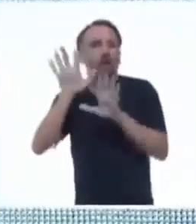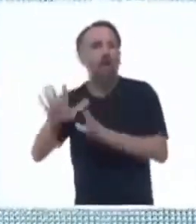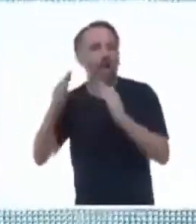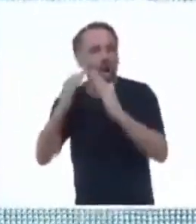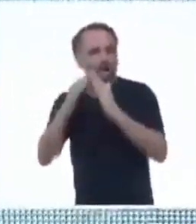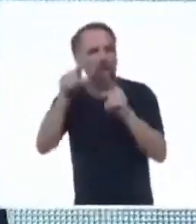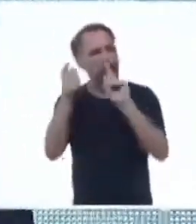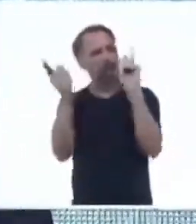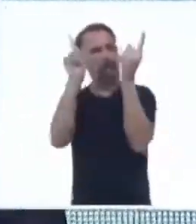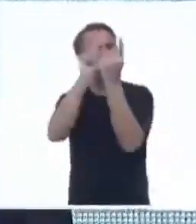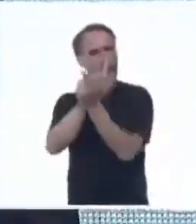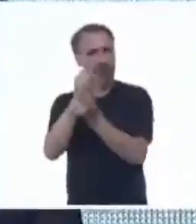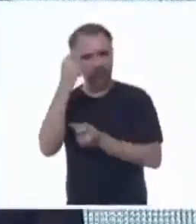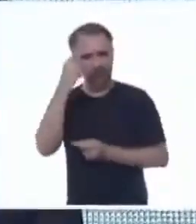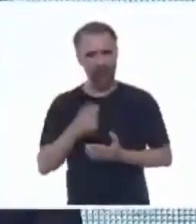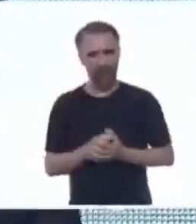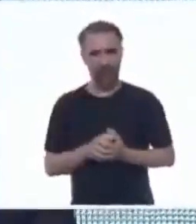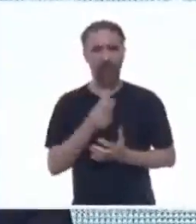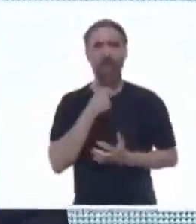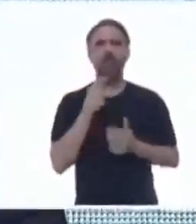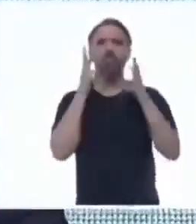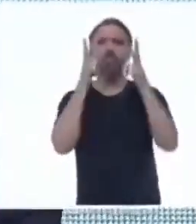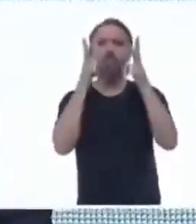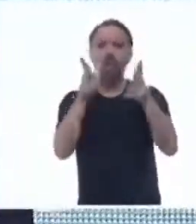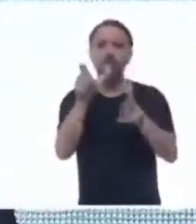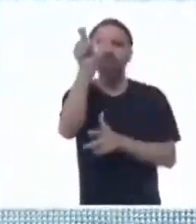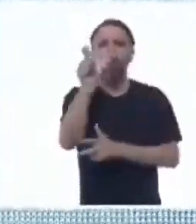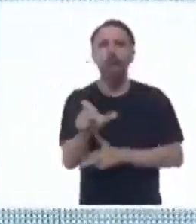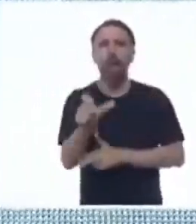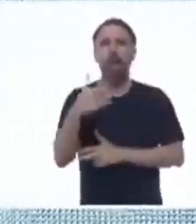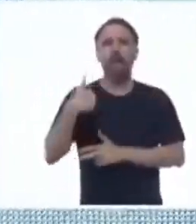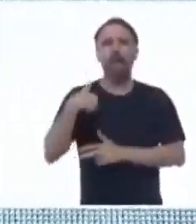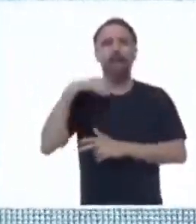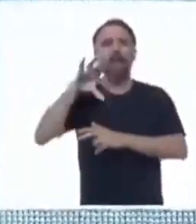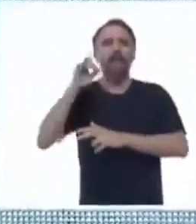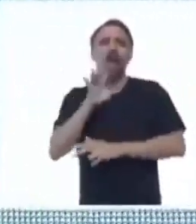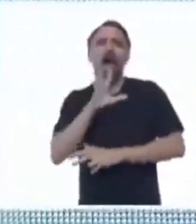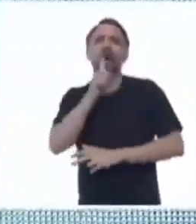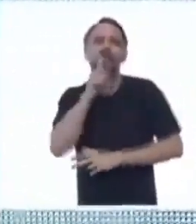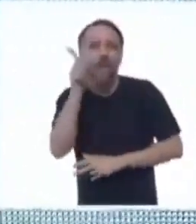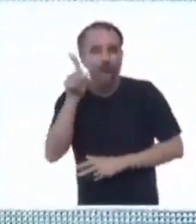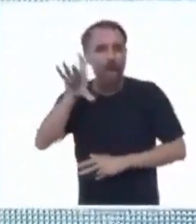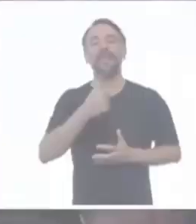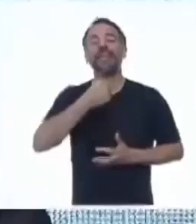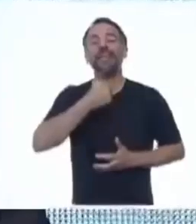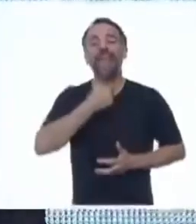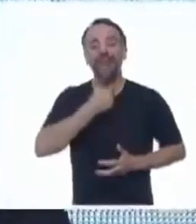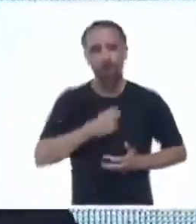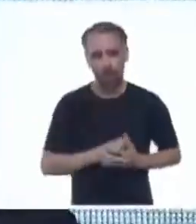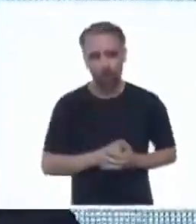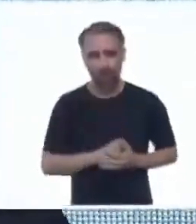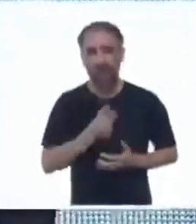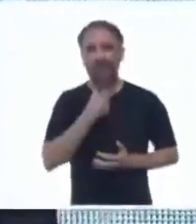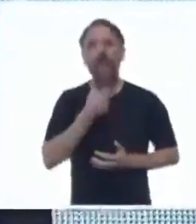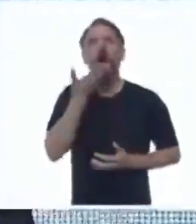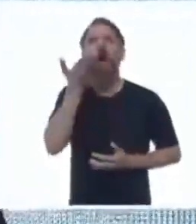y argentinas que le eligieron a Miriam, que lo eligieron a Juan. Quiero